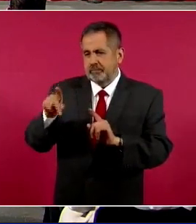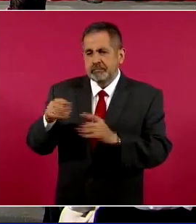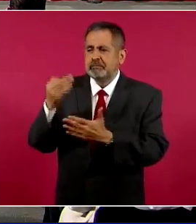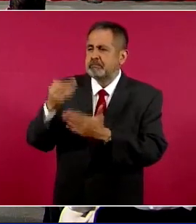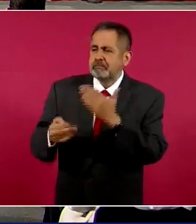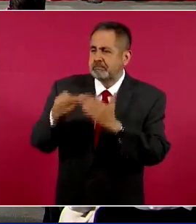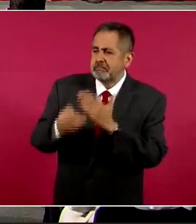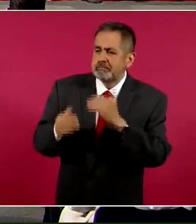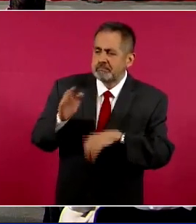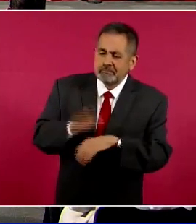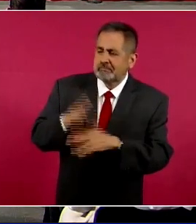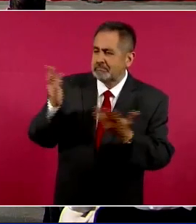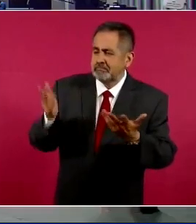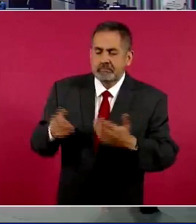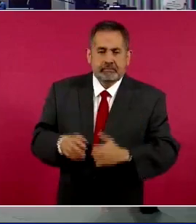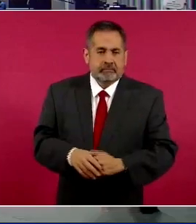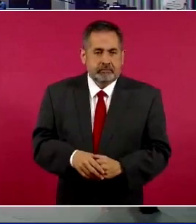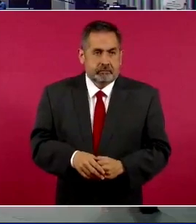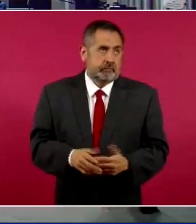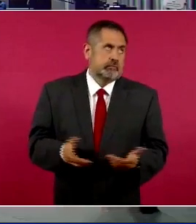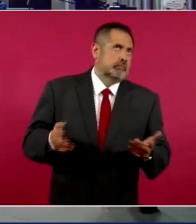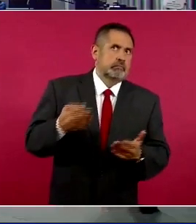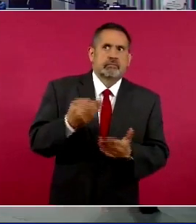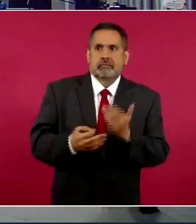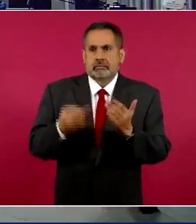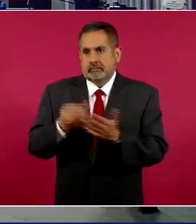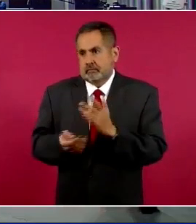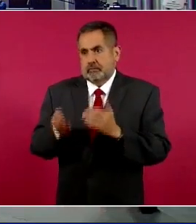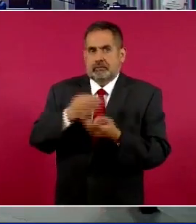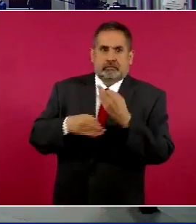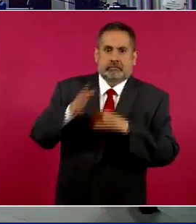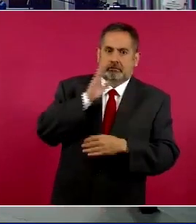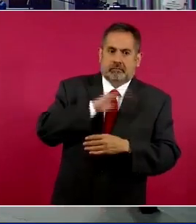Todo queda corto. Todo está mal.